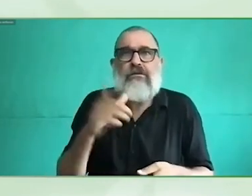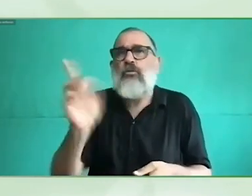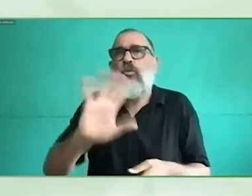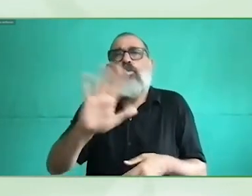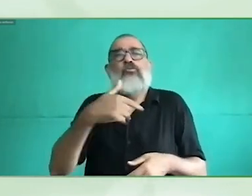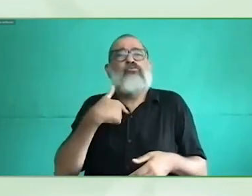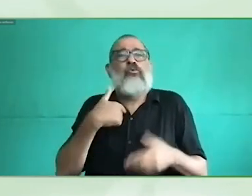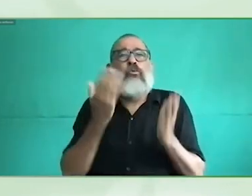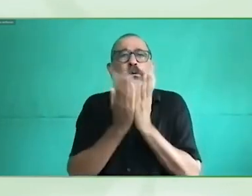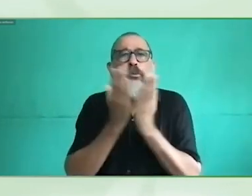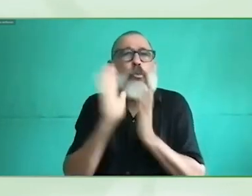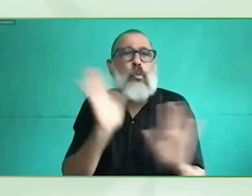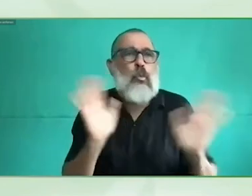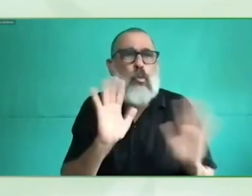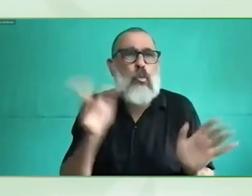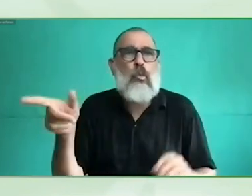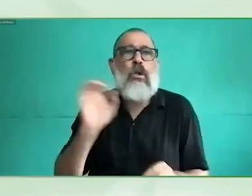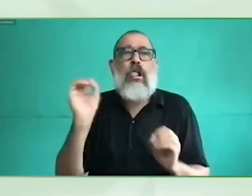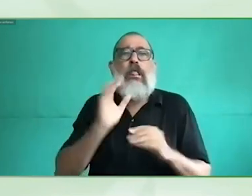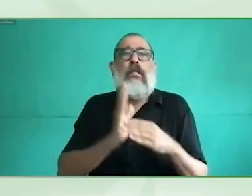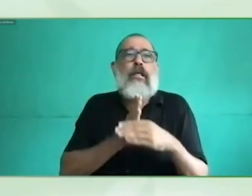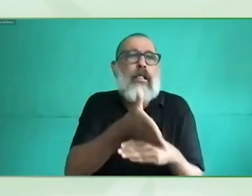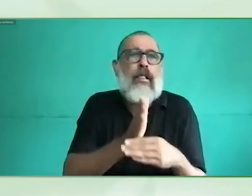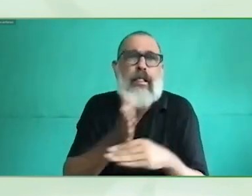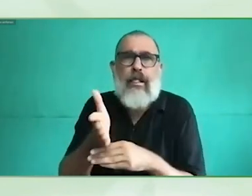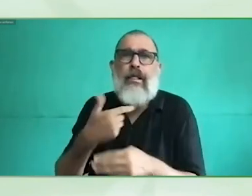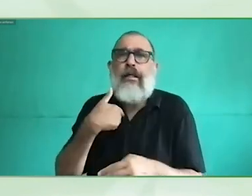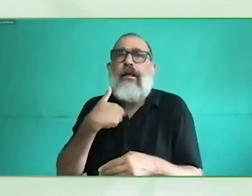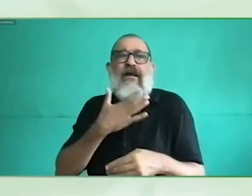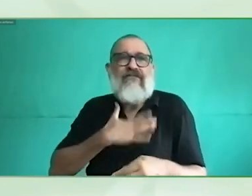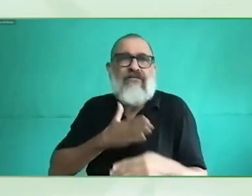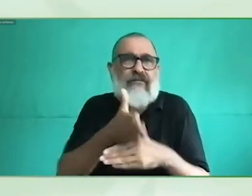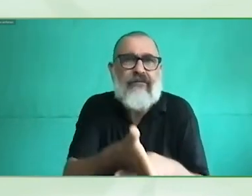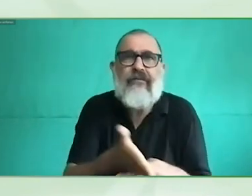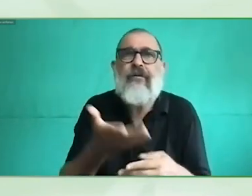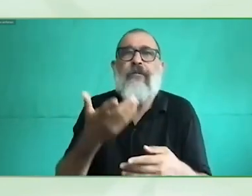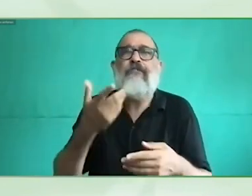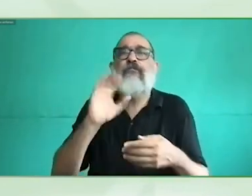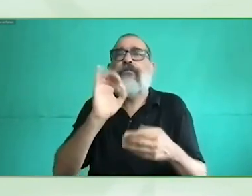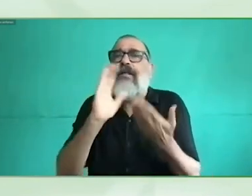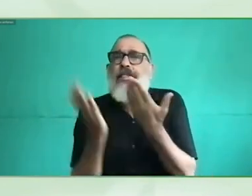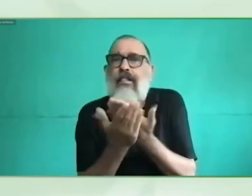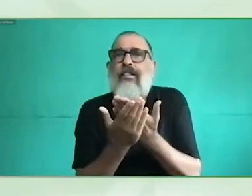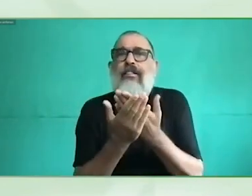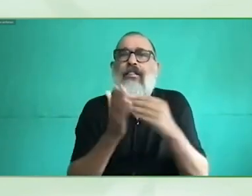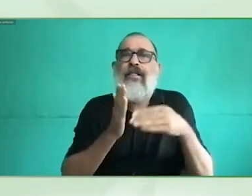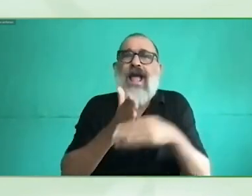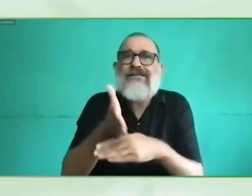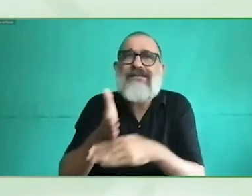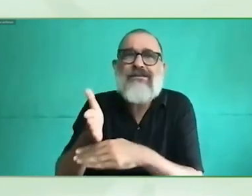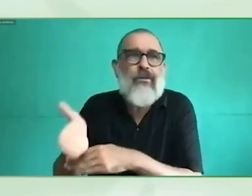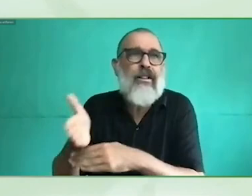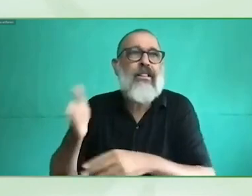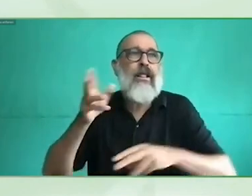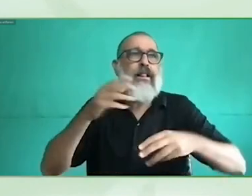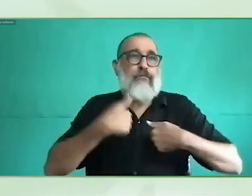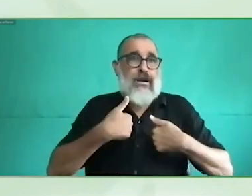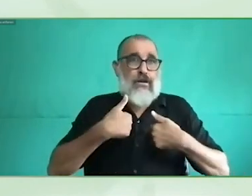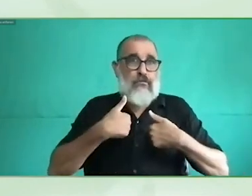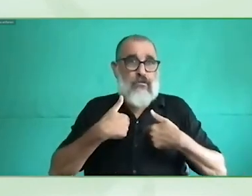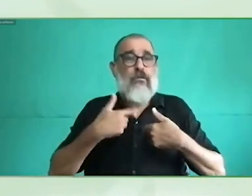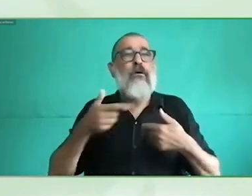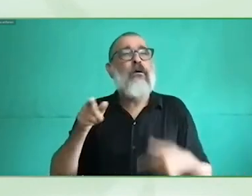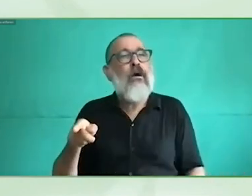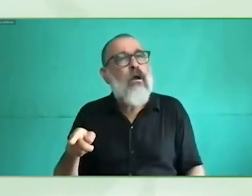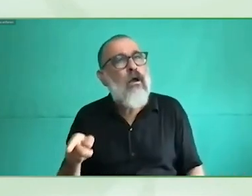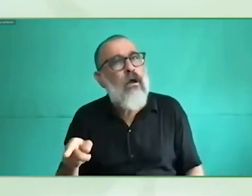Aunque no queramos sí Y ese es un reto que tenemos todas las personas quienes trabajamos en estos